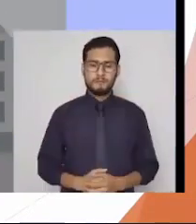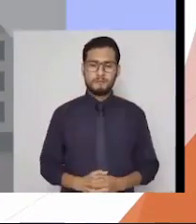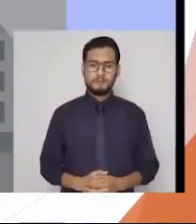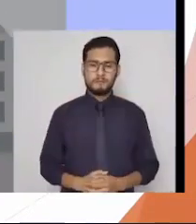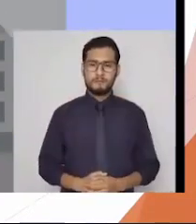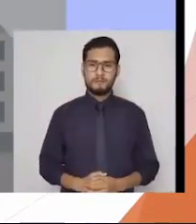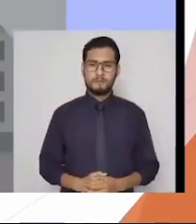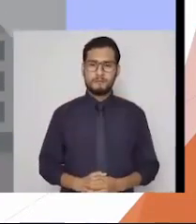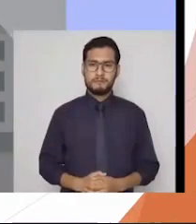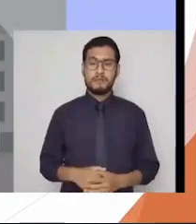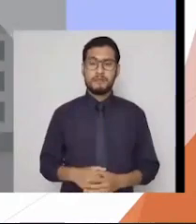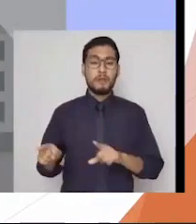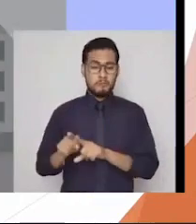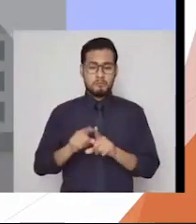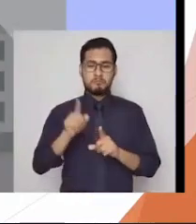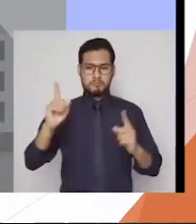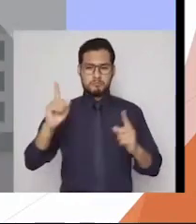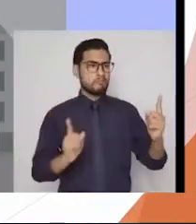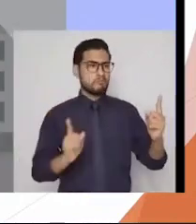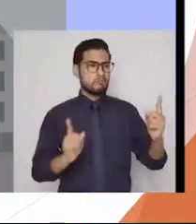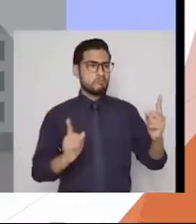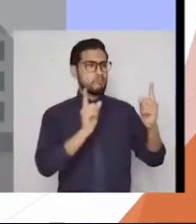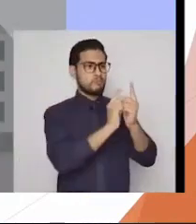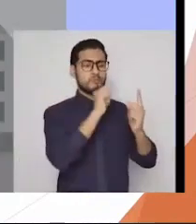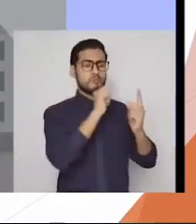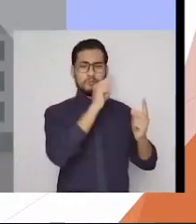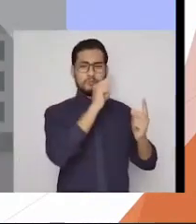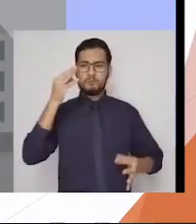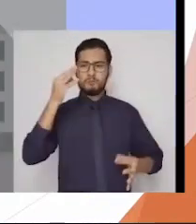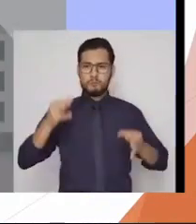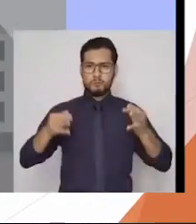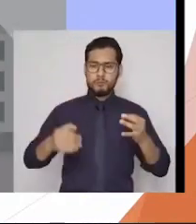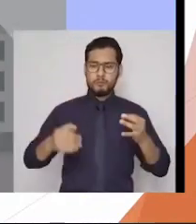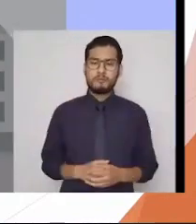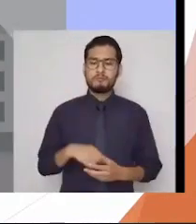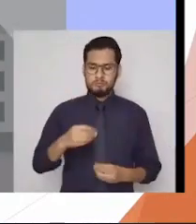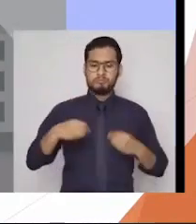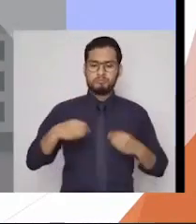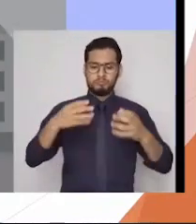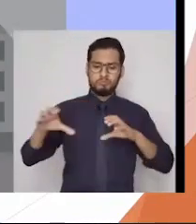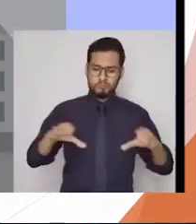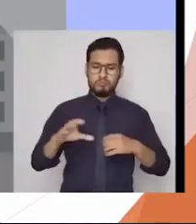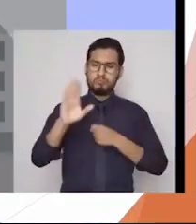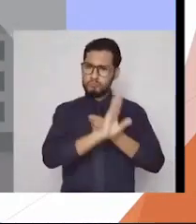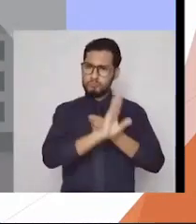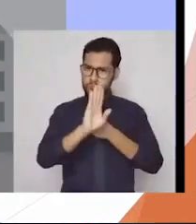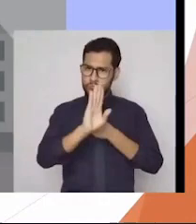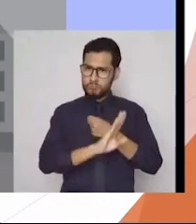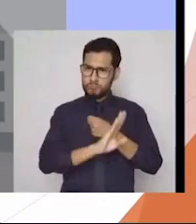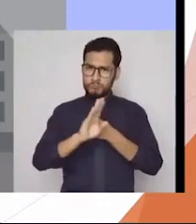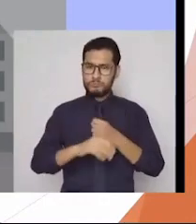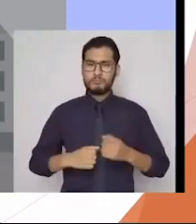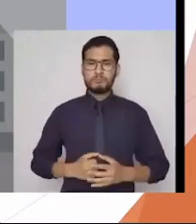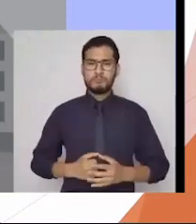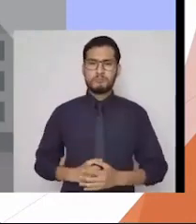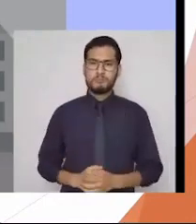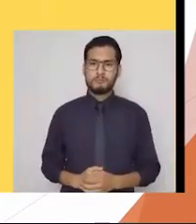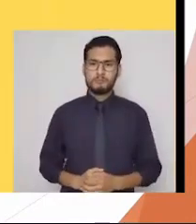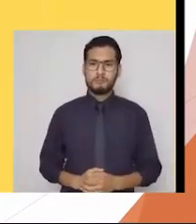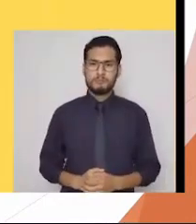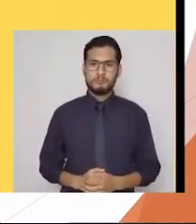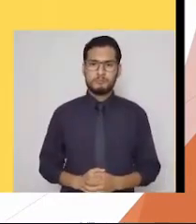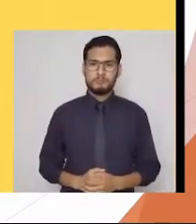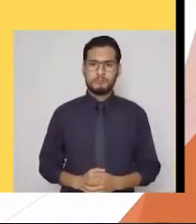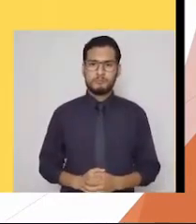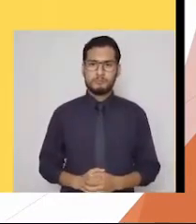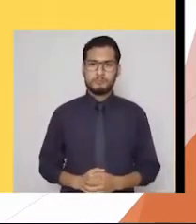familia. También puedes acudir directamente al juzgado, donde deberán emitir medidas de protección y o